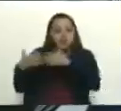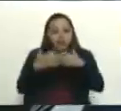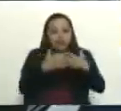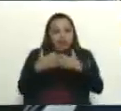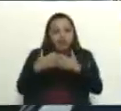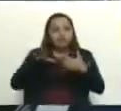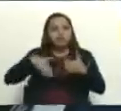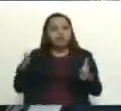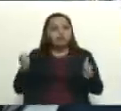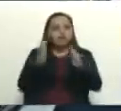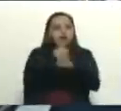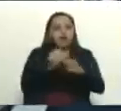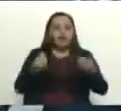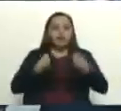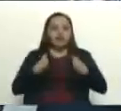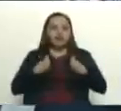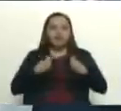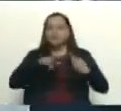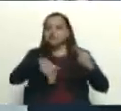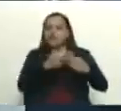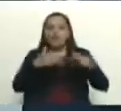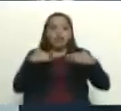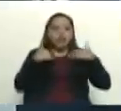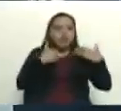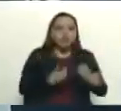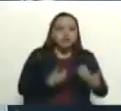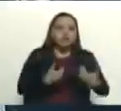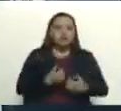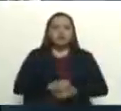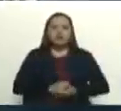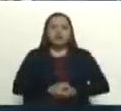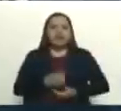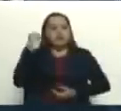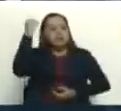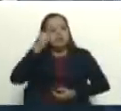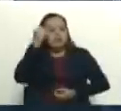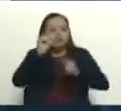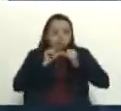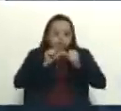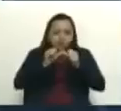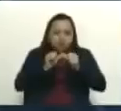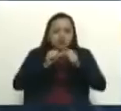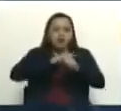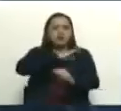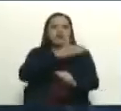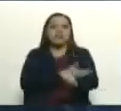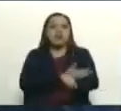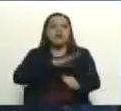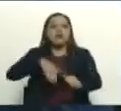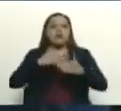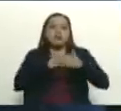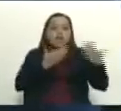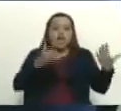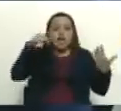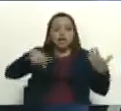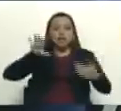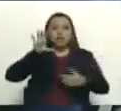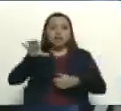la vida, no descansó su pensamiento, su lucha y su fuerza para entregárselo a esta